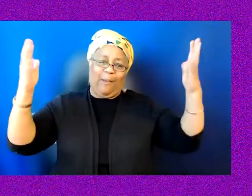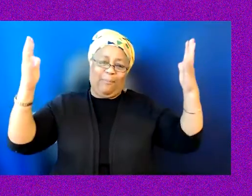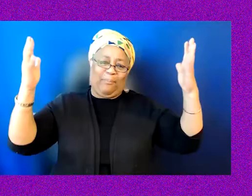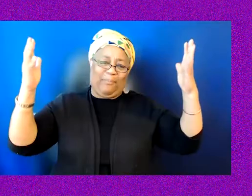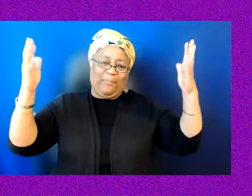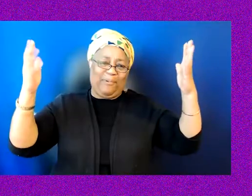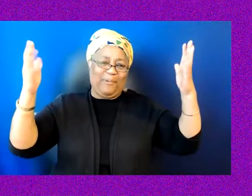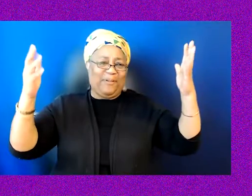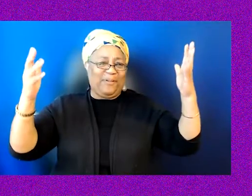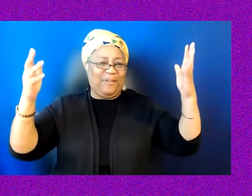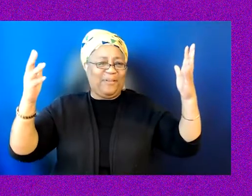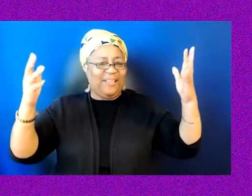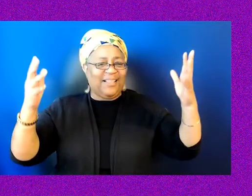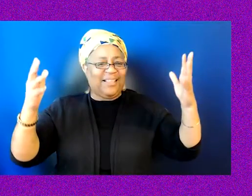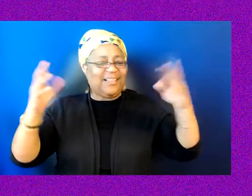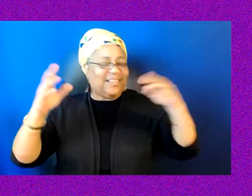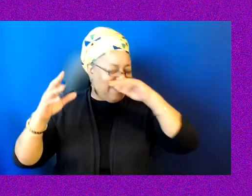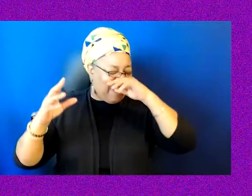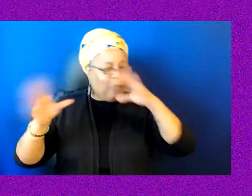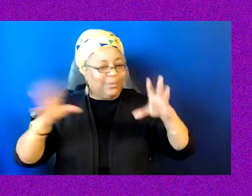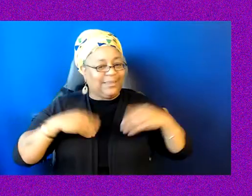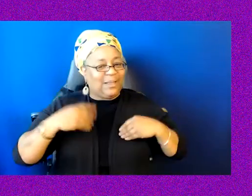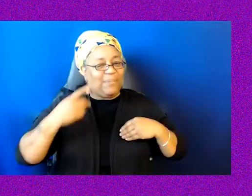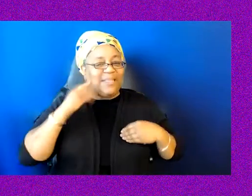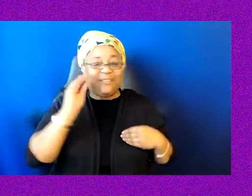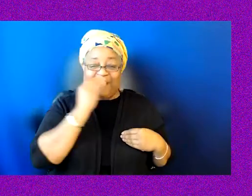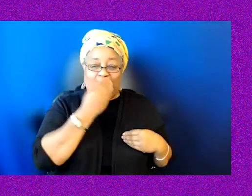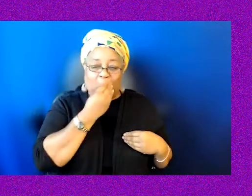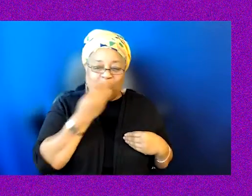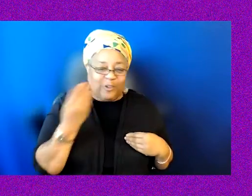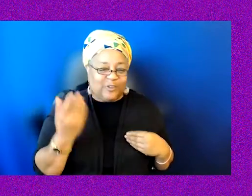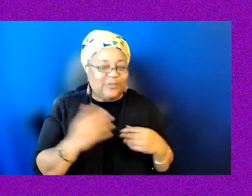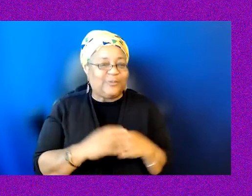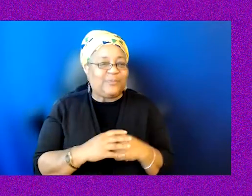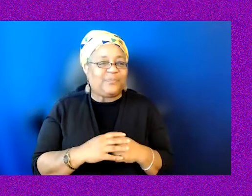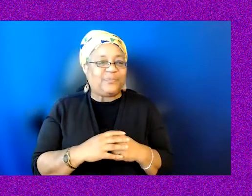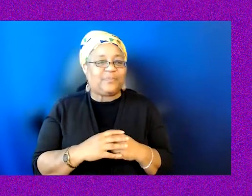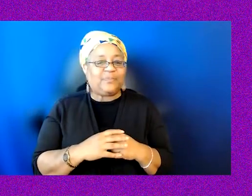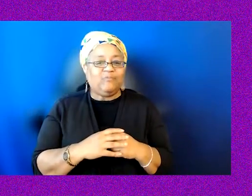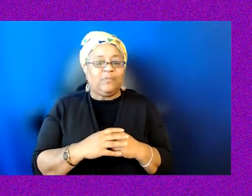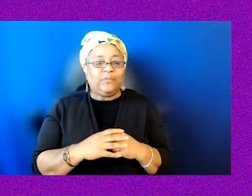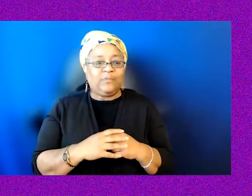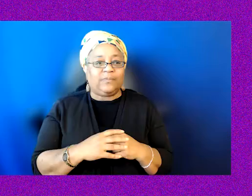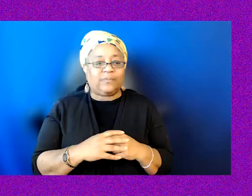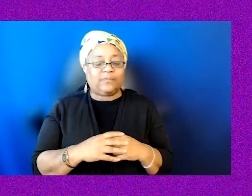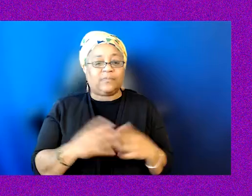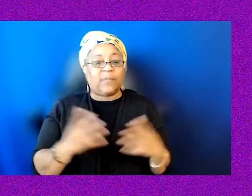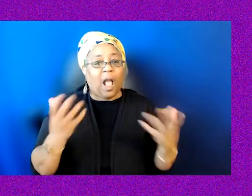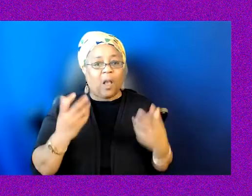quiero aplaudir para ellas. Vamos a recibir